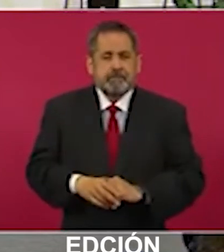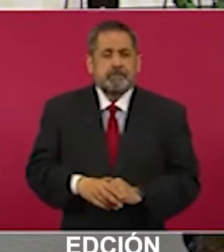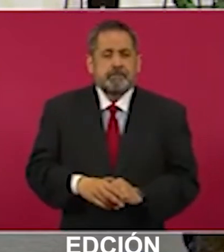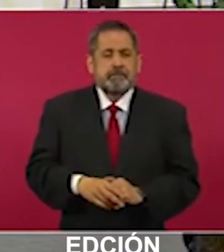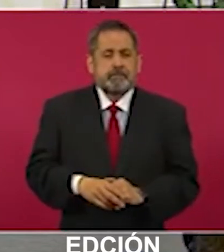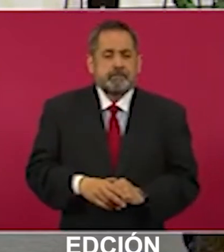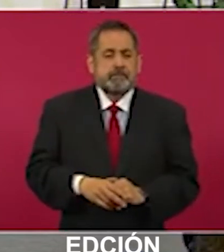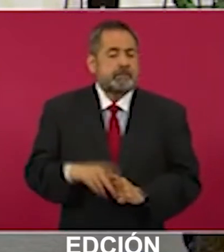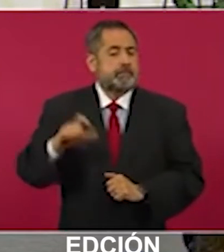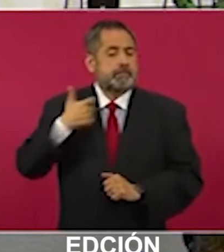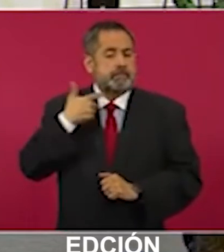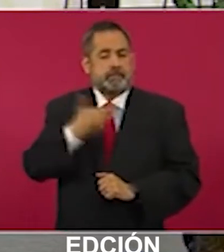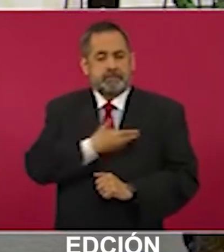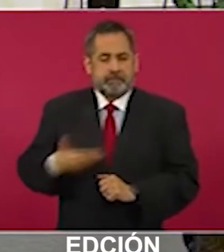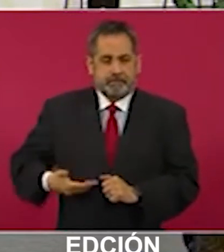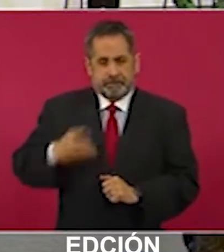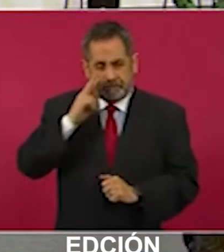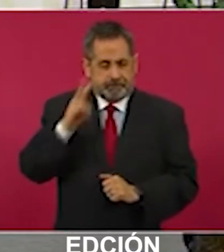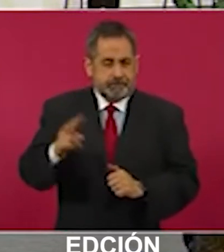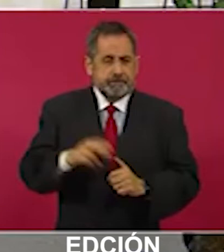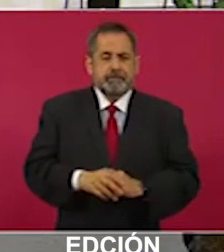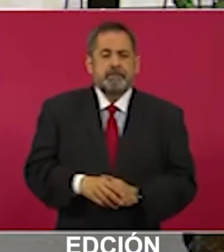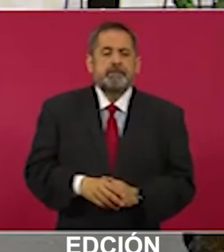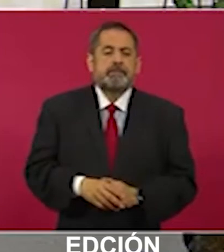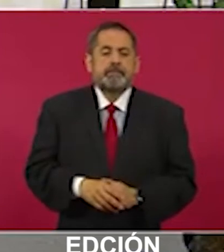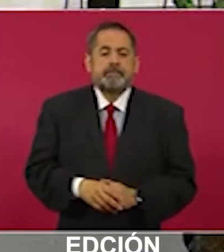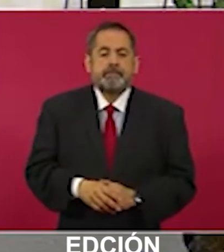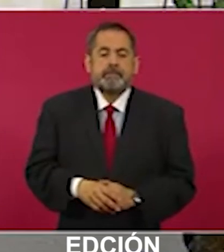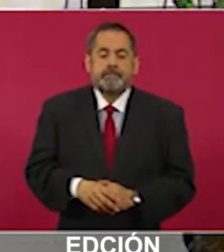de los expresidentes.